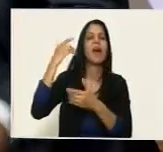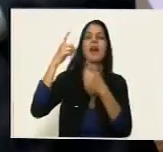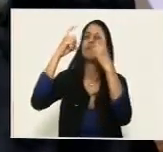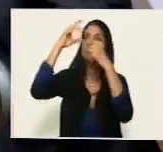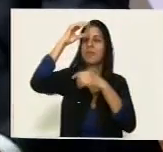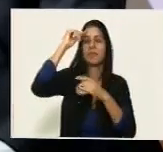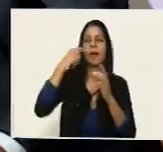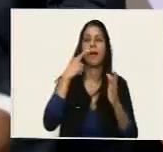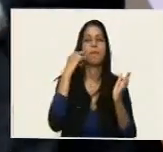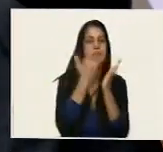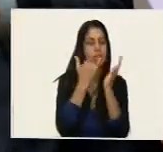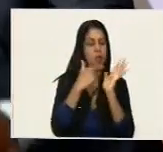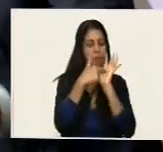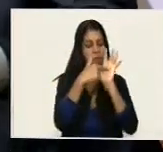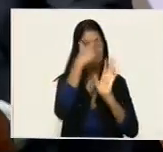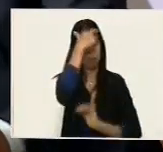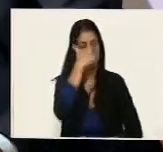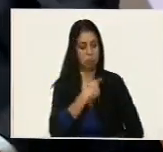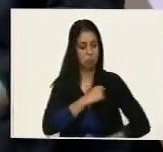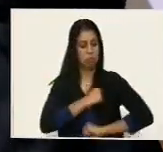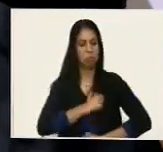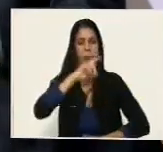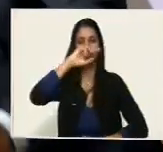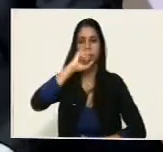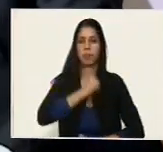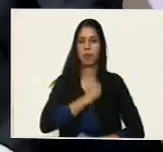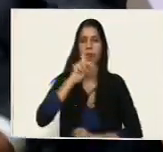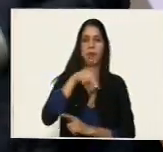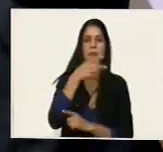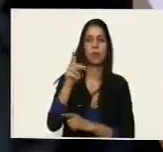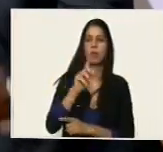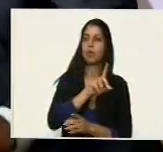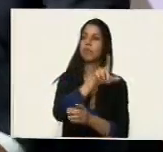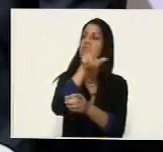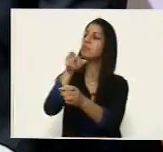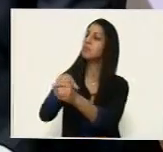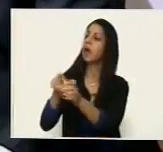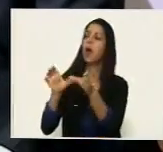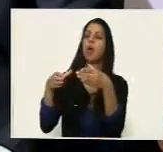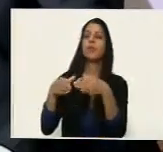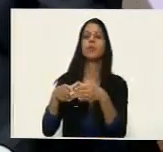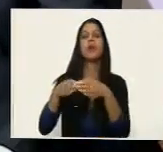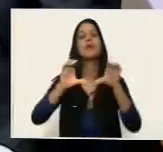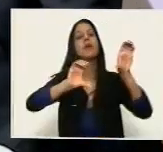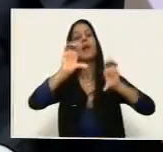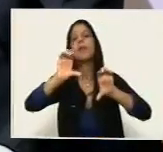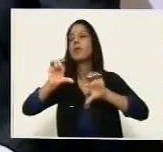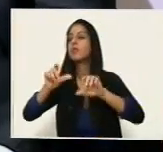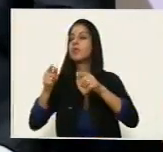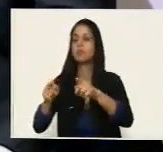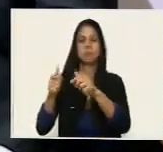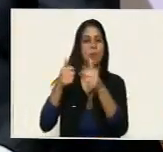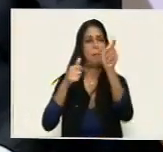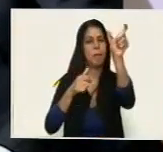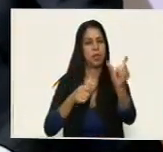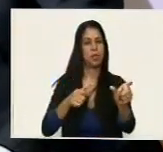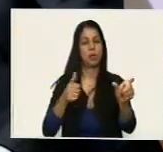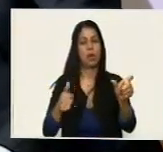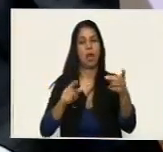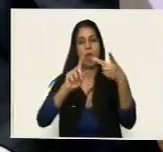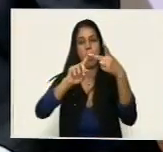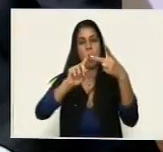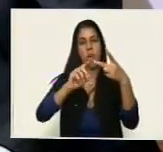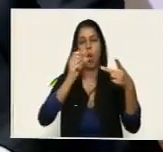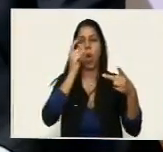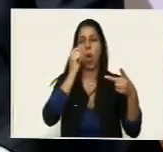revolucionario patriota y que va a estar a la altura en esta comisión para buscar los mejores perfiles. El joven Orlando